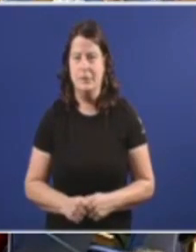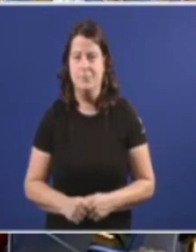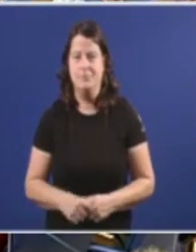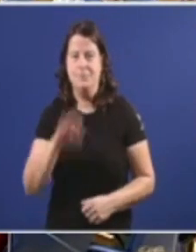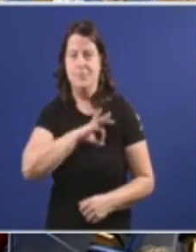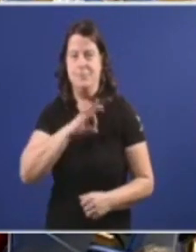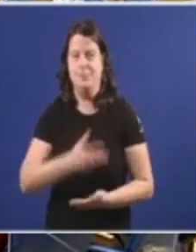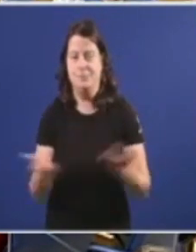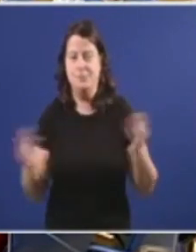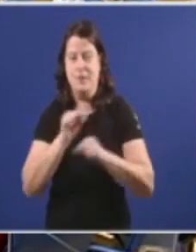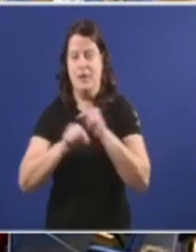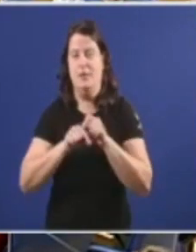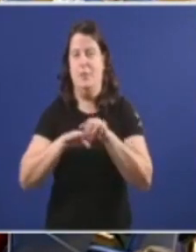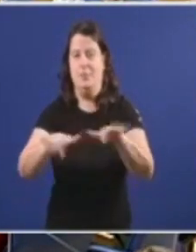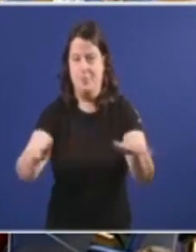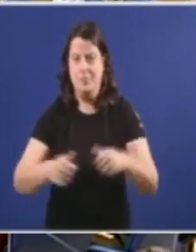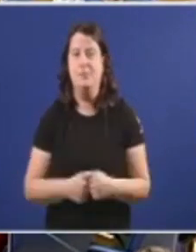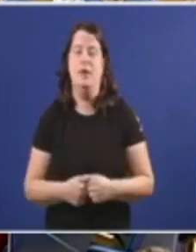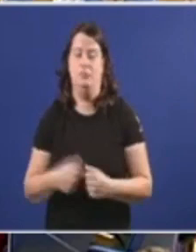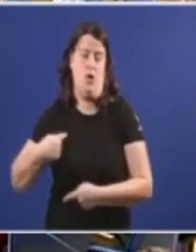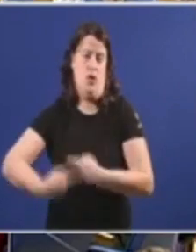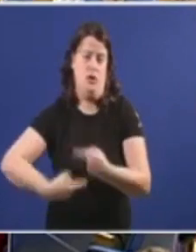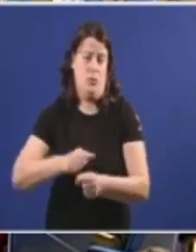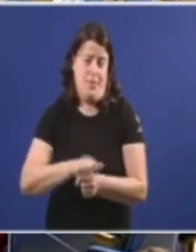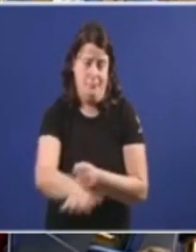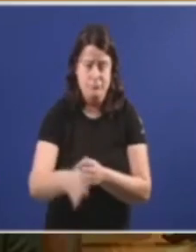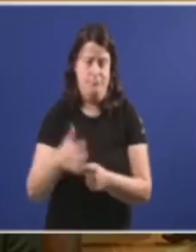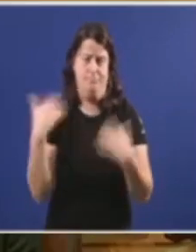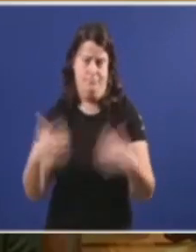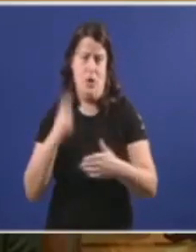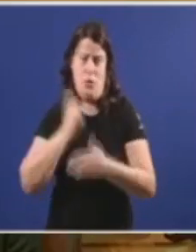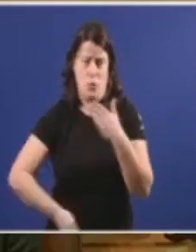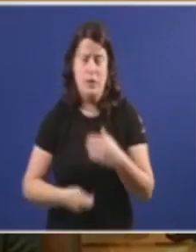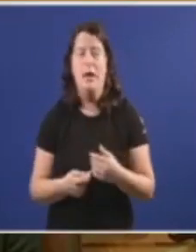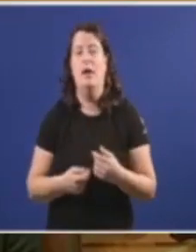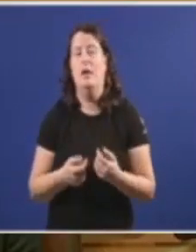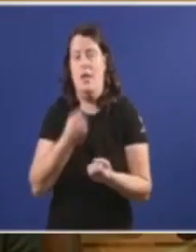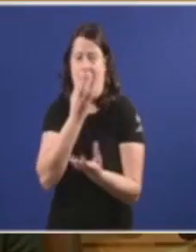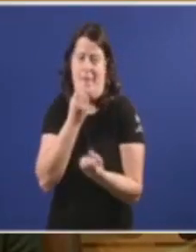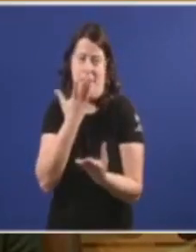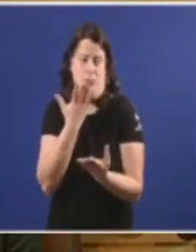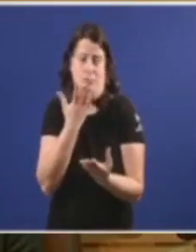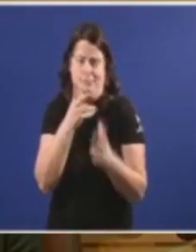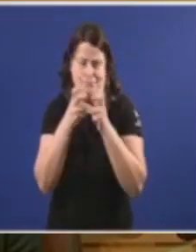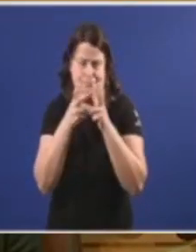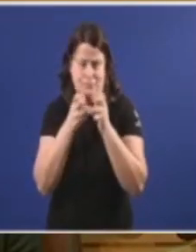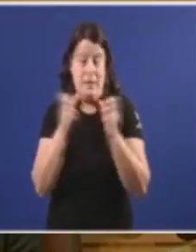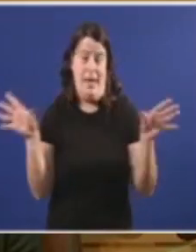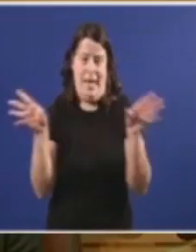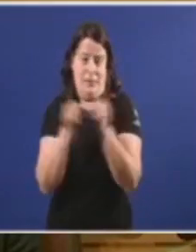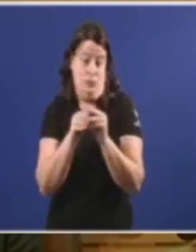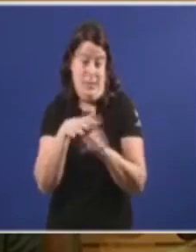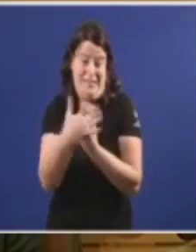Señorías, a pandemia está deixando consecuencias demoledoras cun dato tráxico que resume a gravidade da